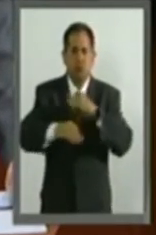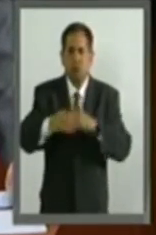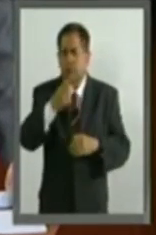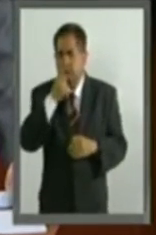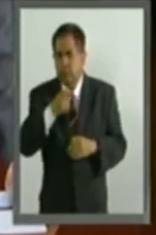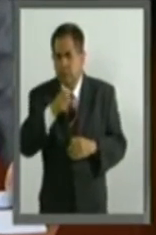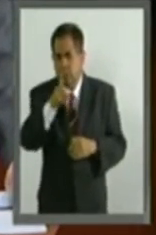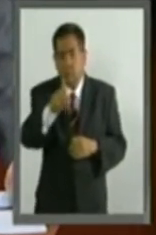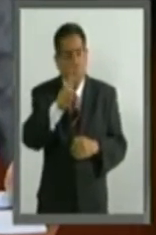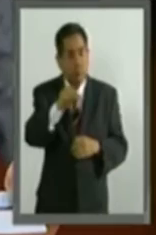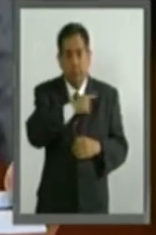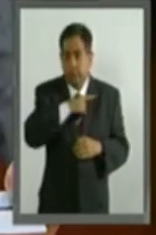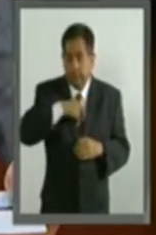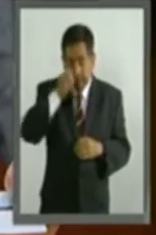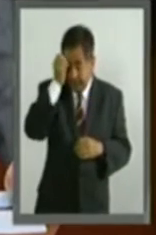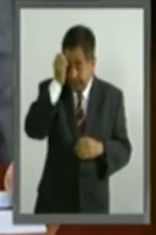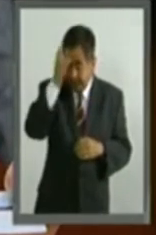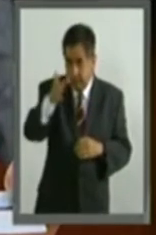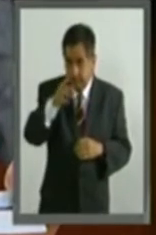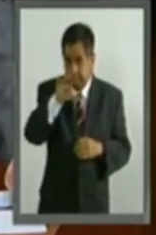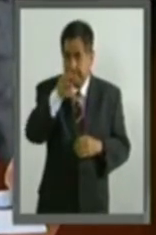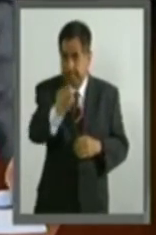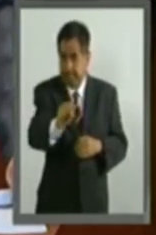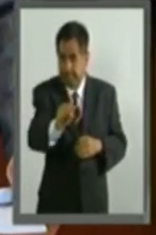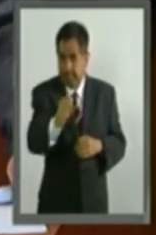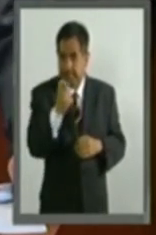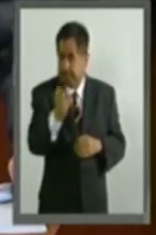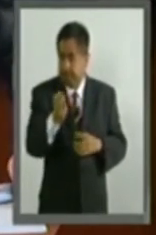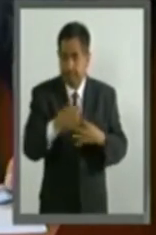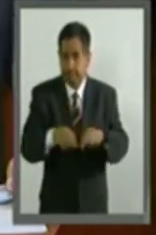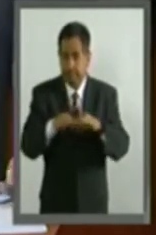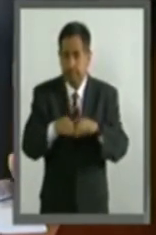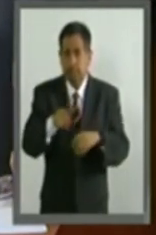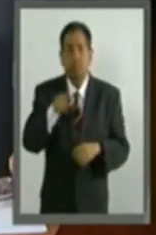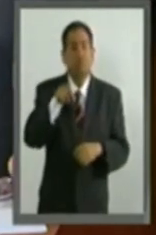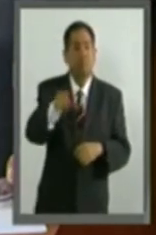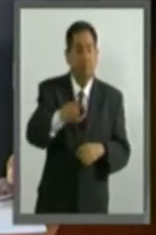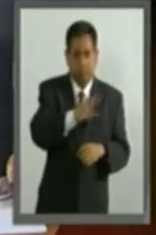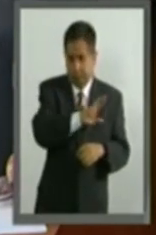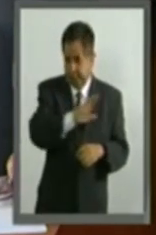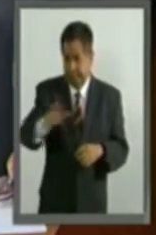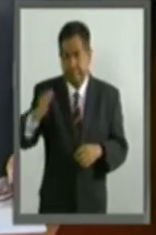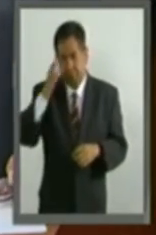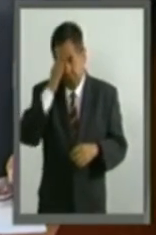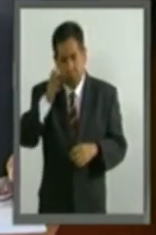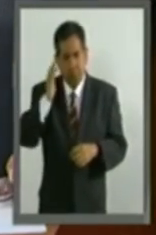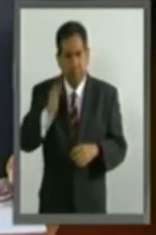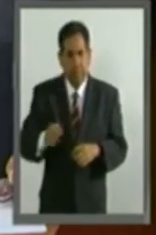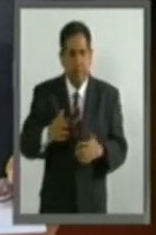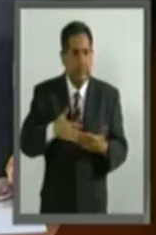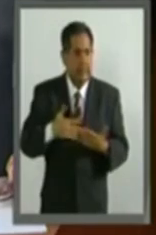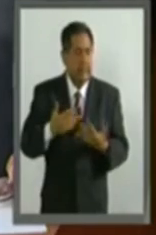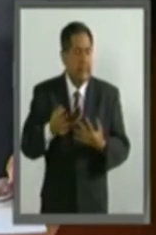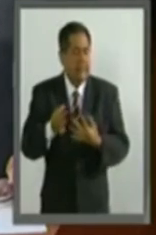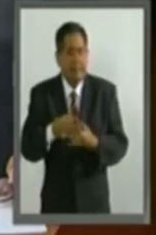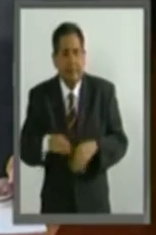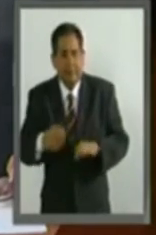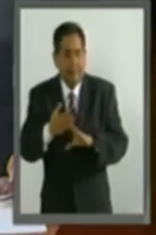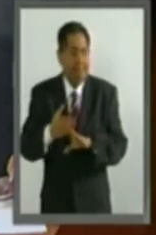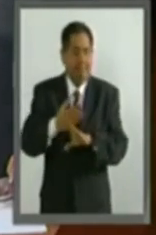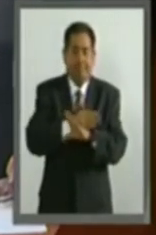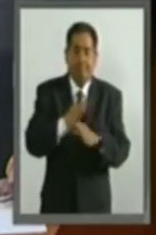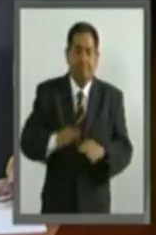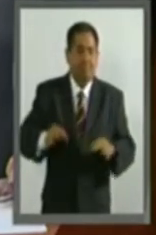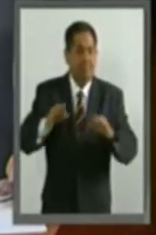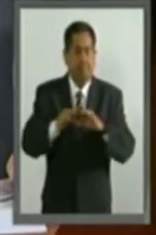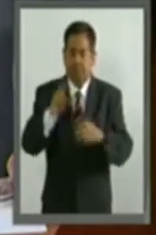debemos soslayar ni dejar pasar. Ha reconocido la preeminencia que tiene